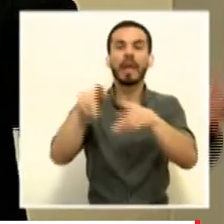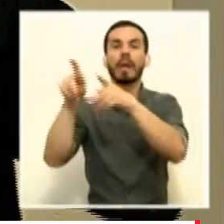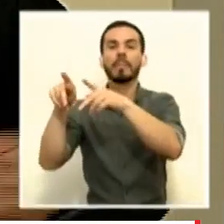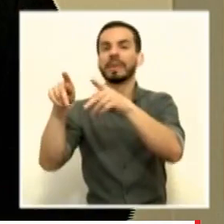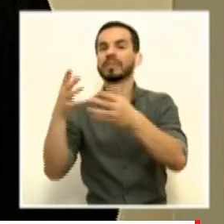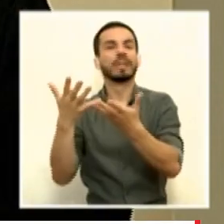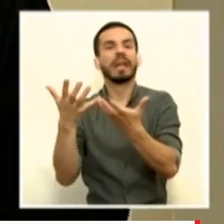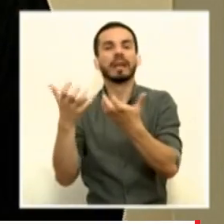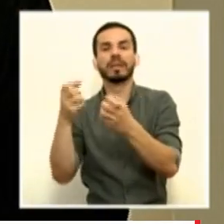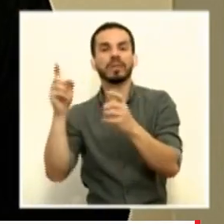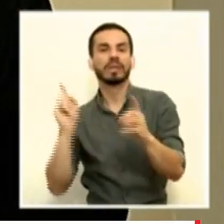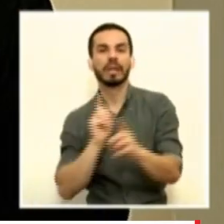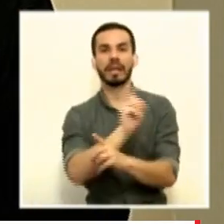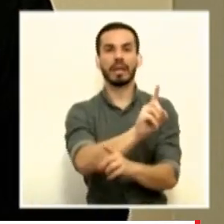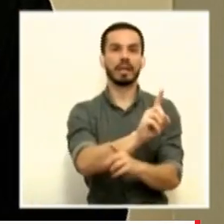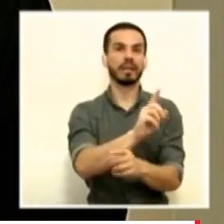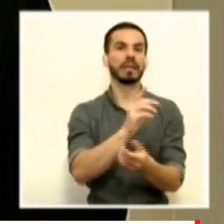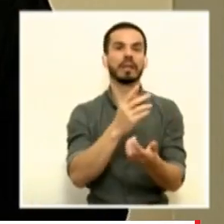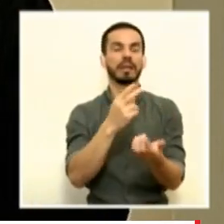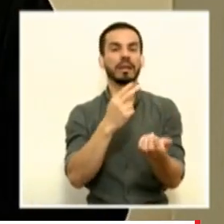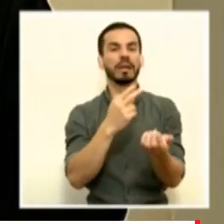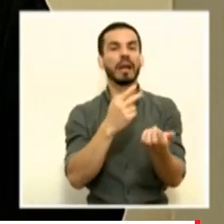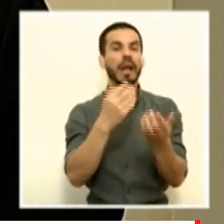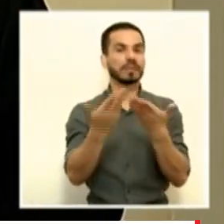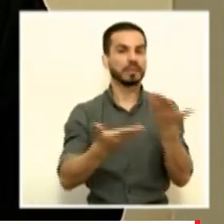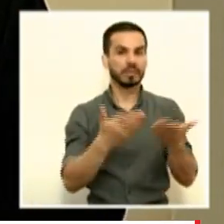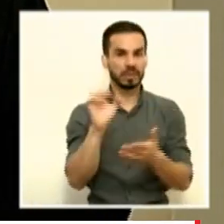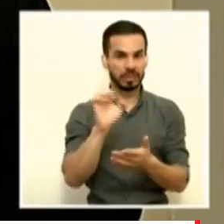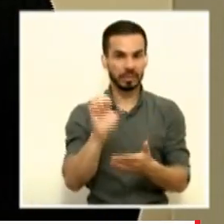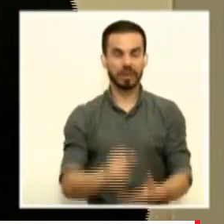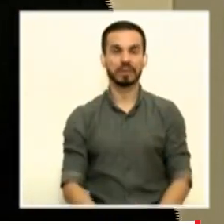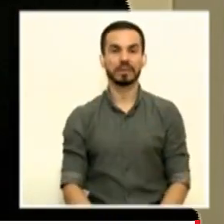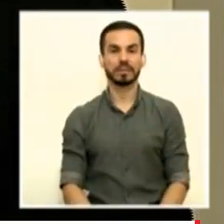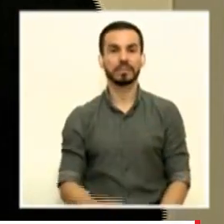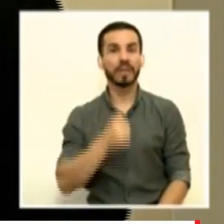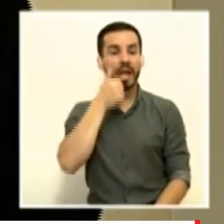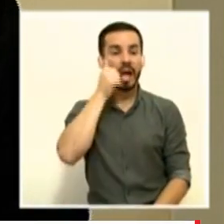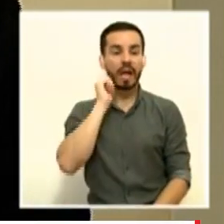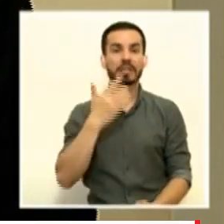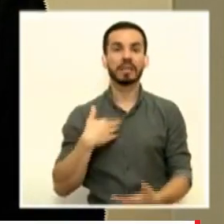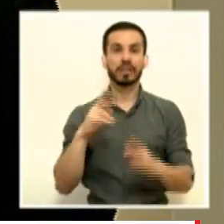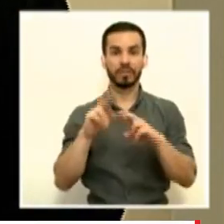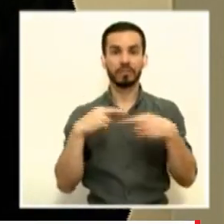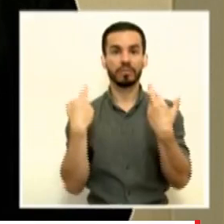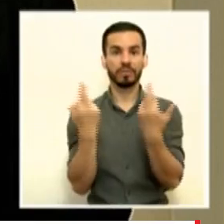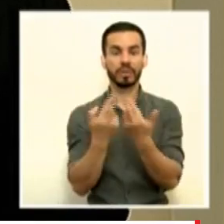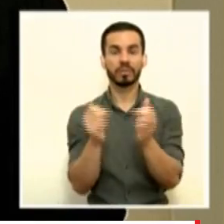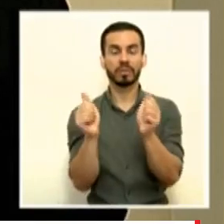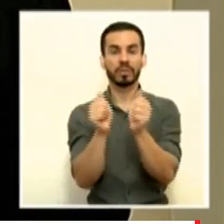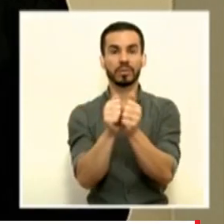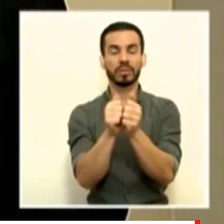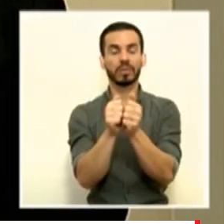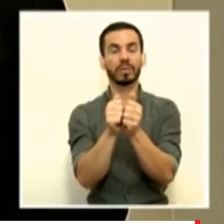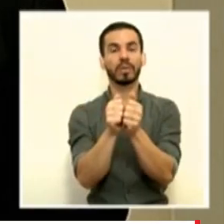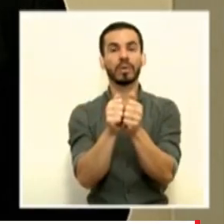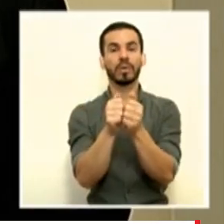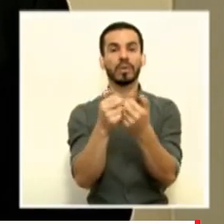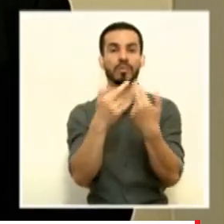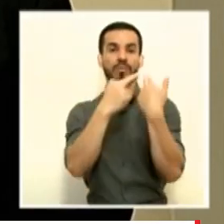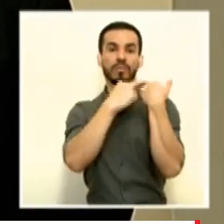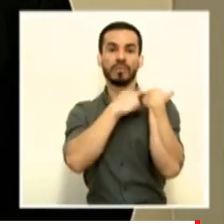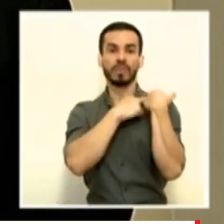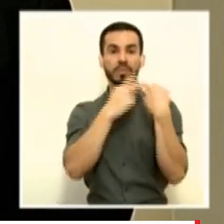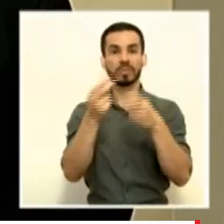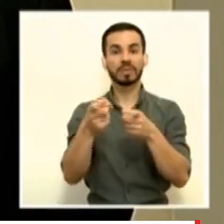personas que no quieran consultar a los servicios de emergencia. Ayer tuvimos una reunión con los